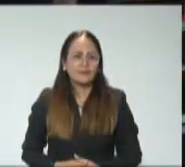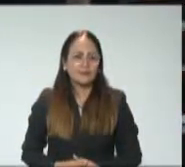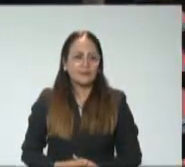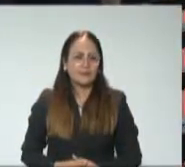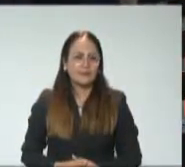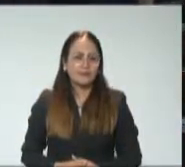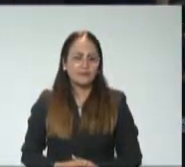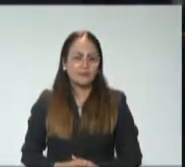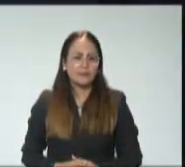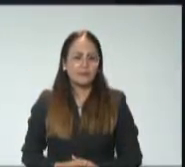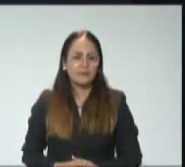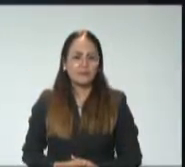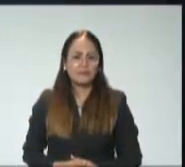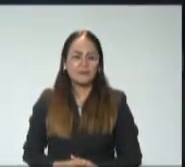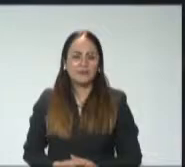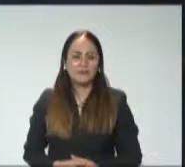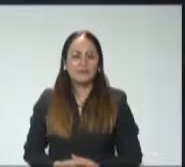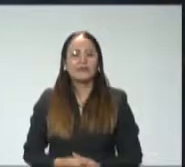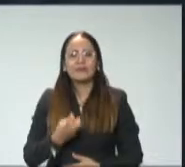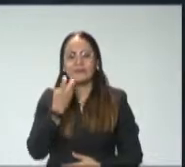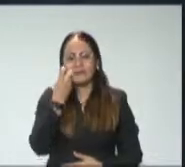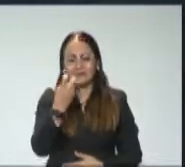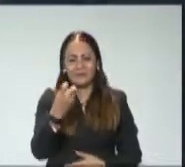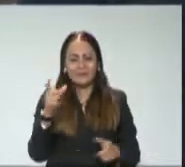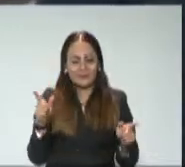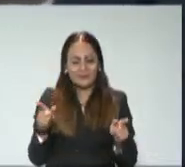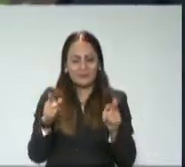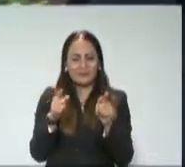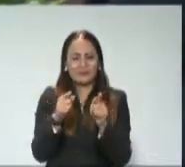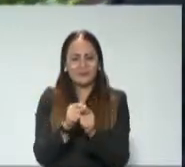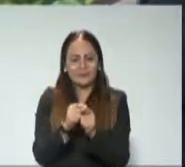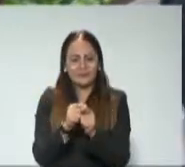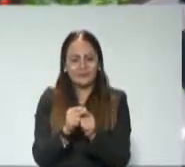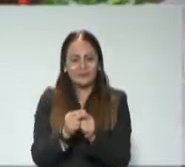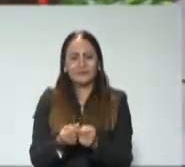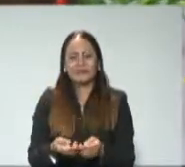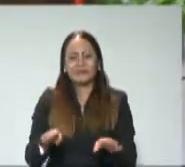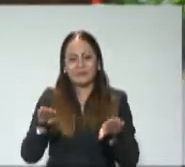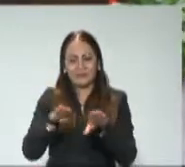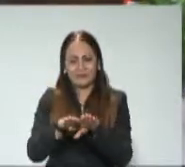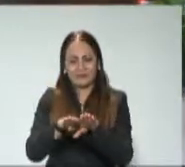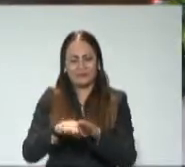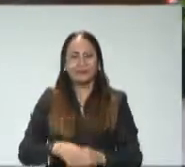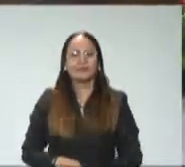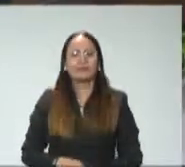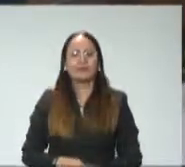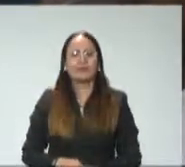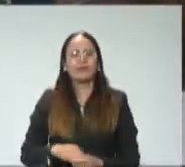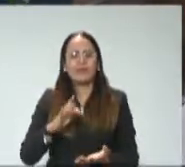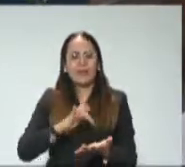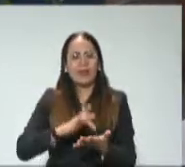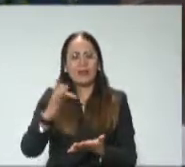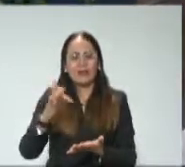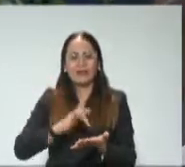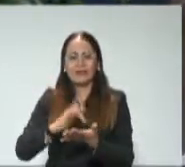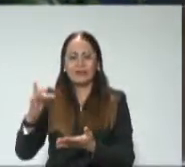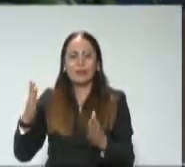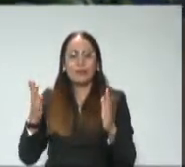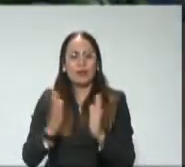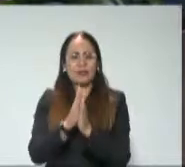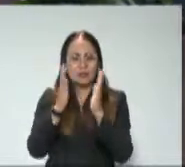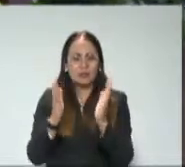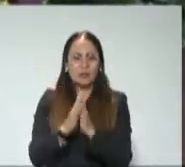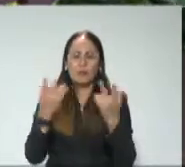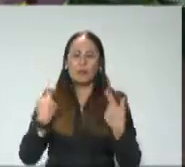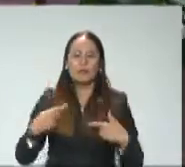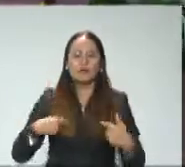república de esta manera concluye la ceremonia inaugural agradecemos la participación de nuestras